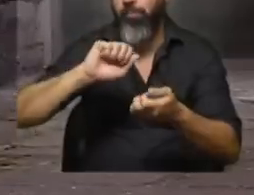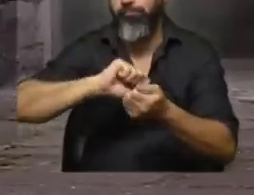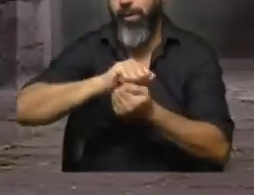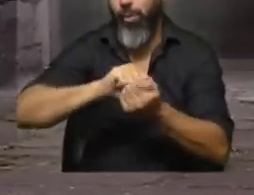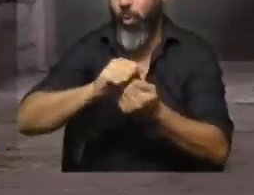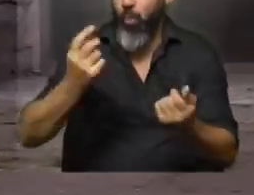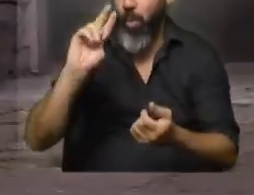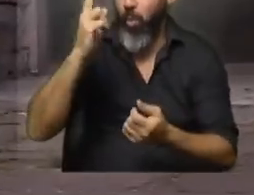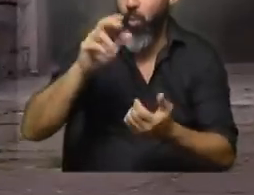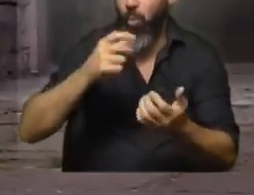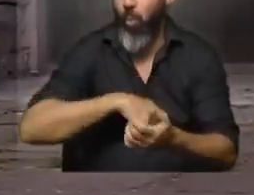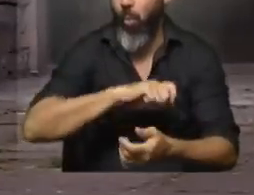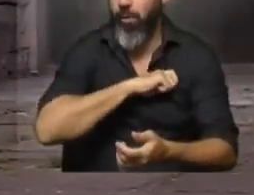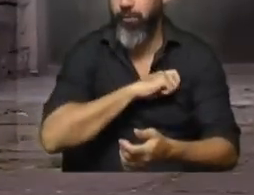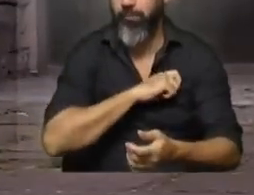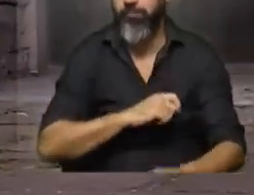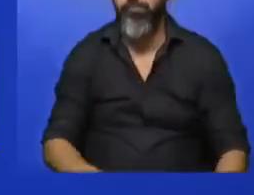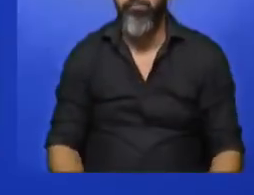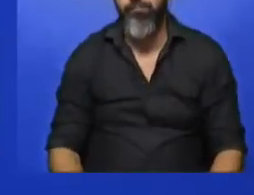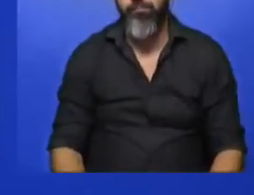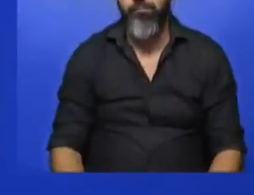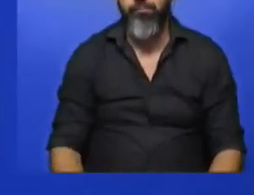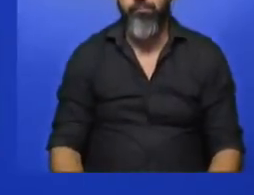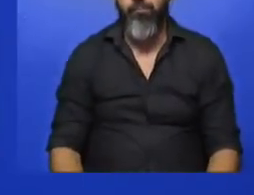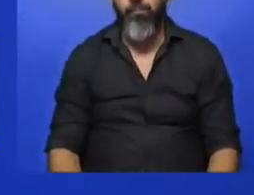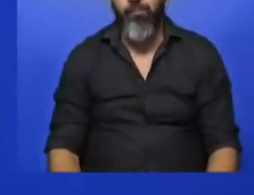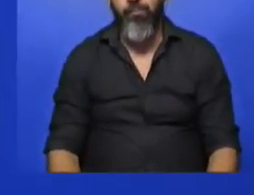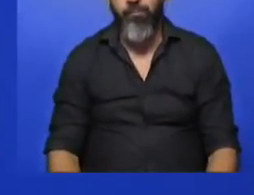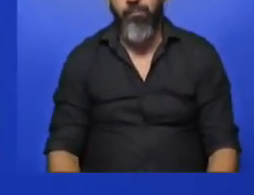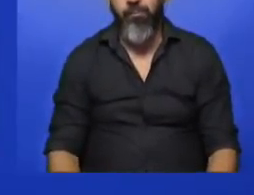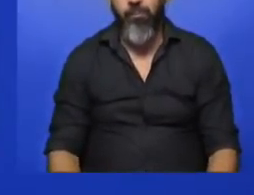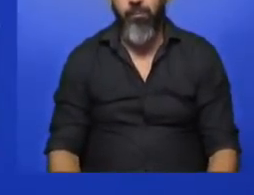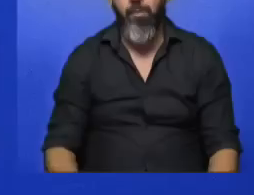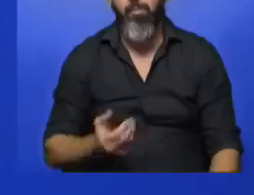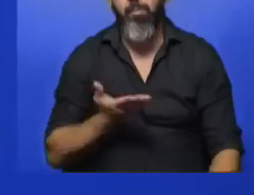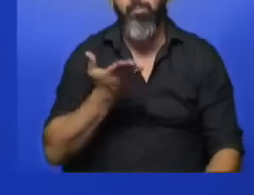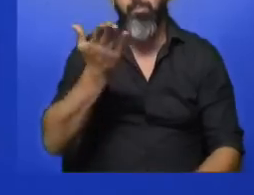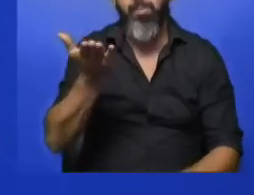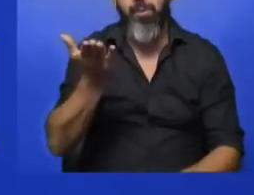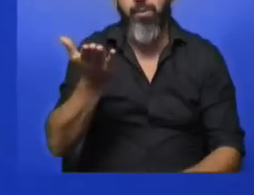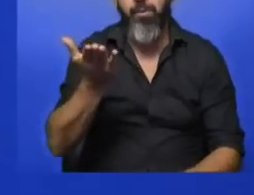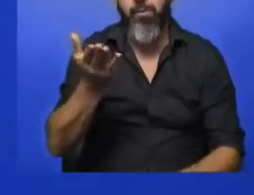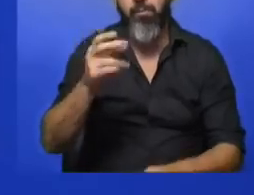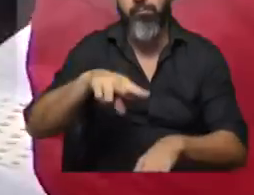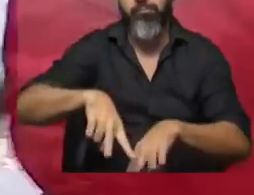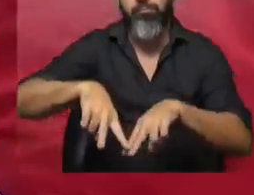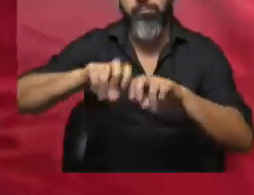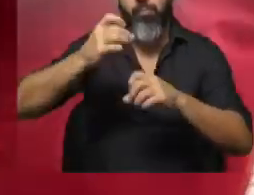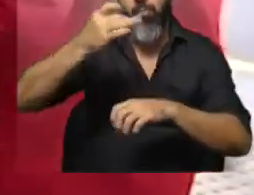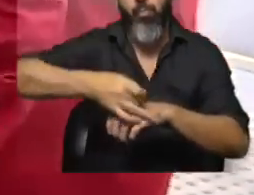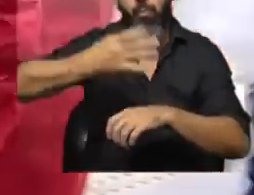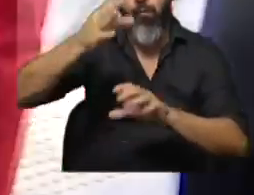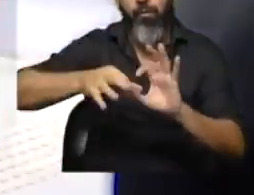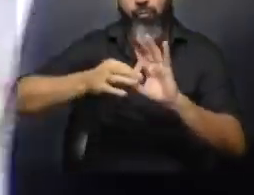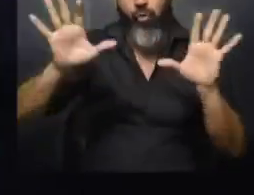que hubieran que se fuera el origen entonces solicitamos una auditoría con un profesional